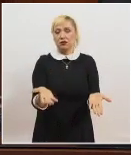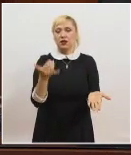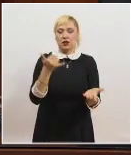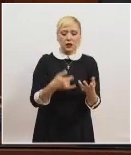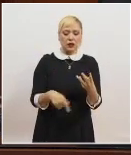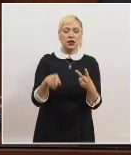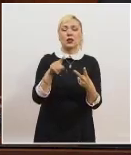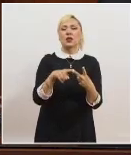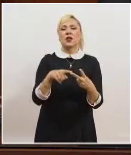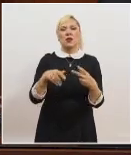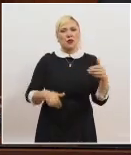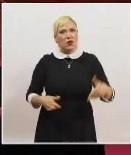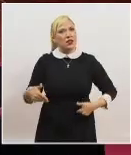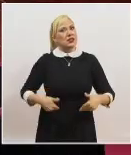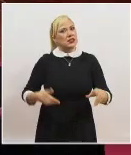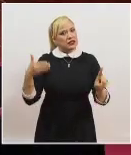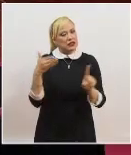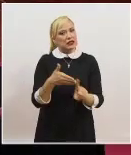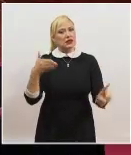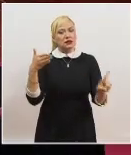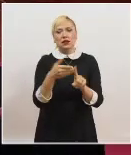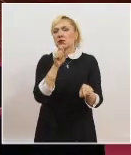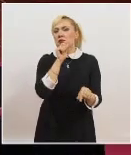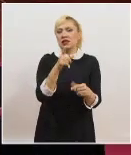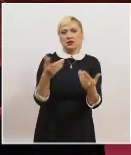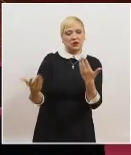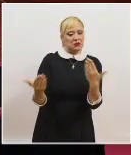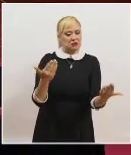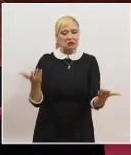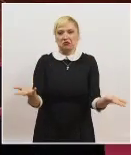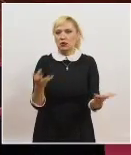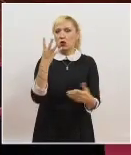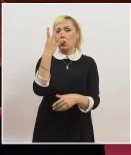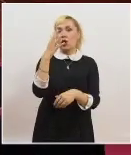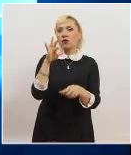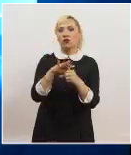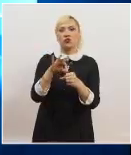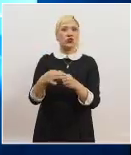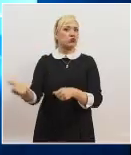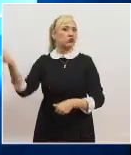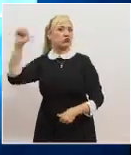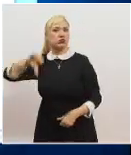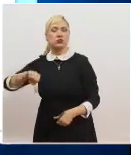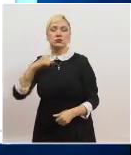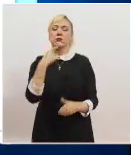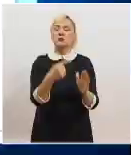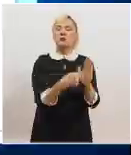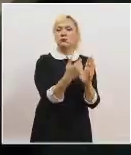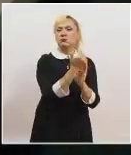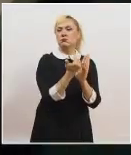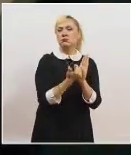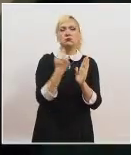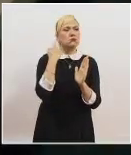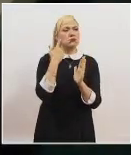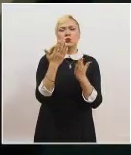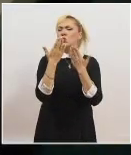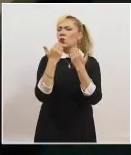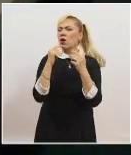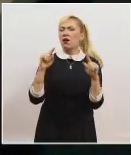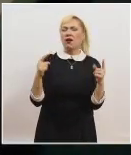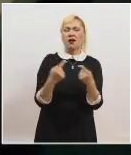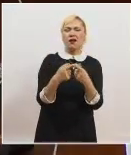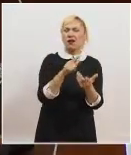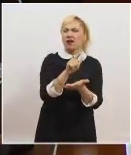que tiene el mismo vicio. Los 4 votos en contra argumentaron que la disposición no genera inseguridad